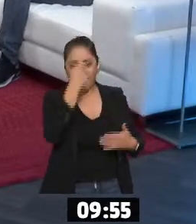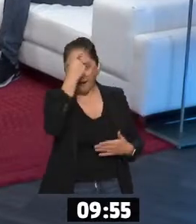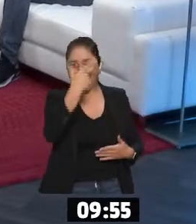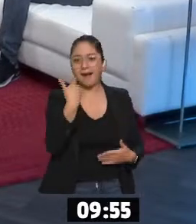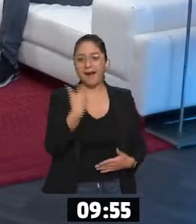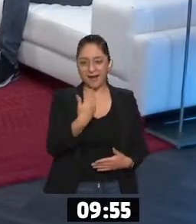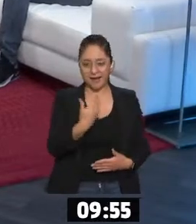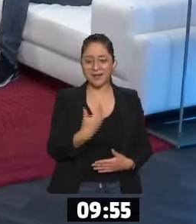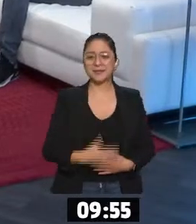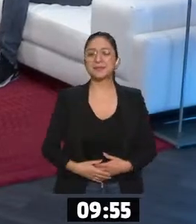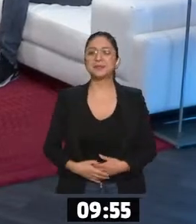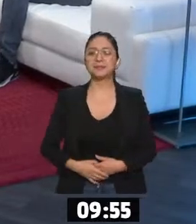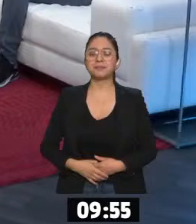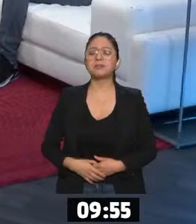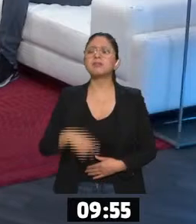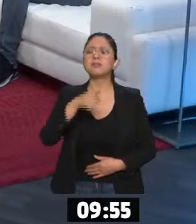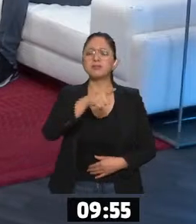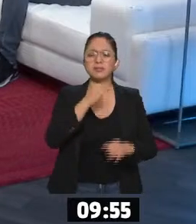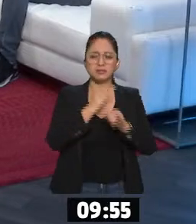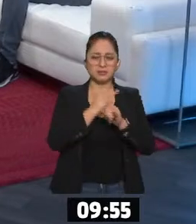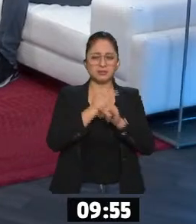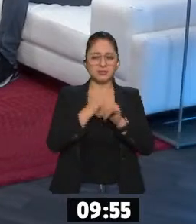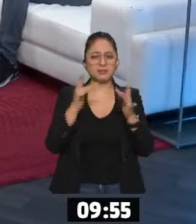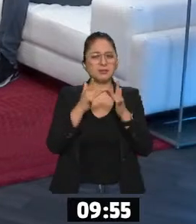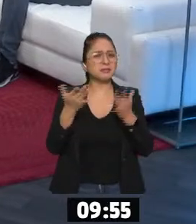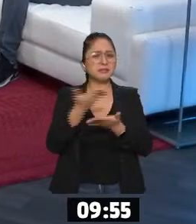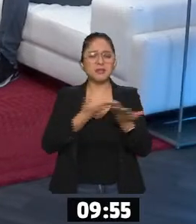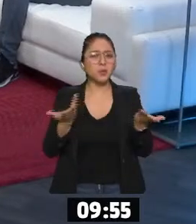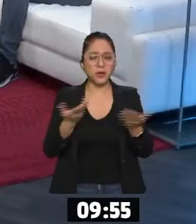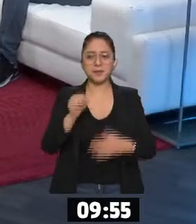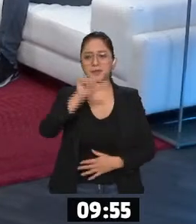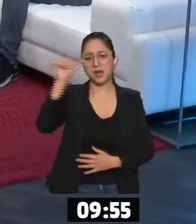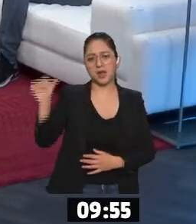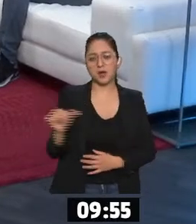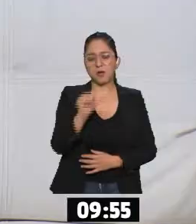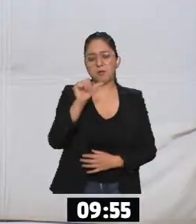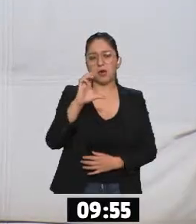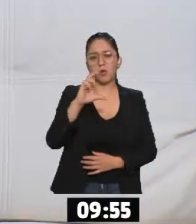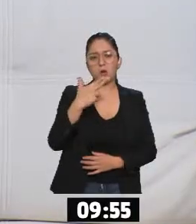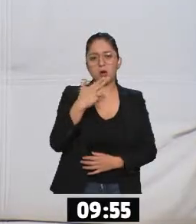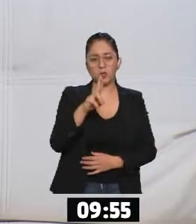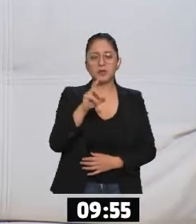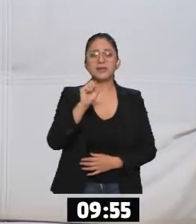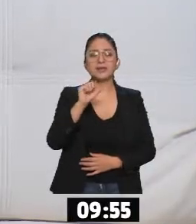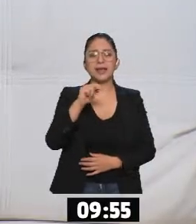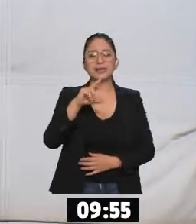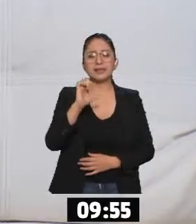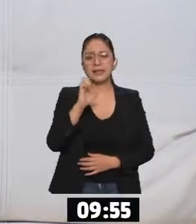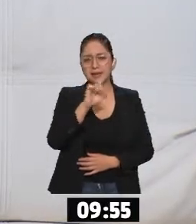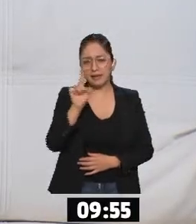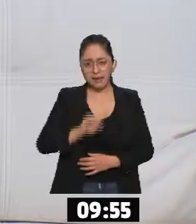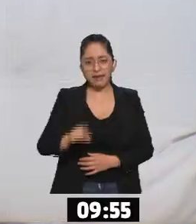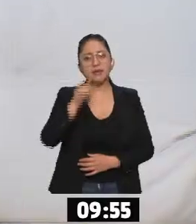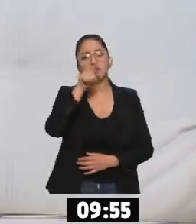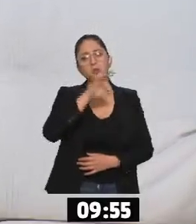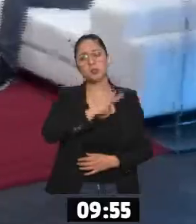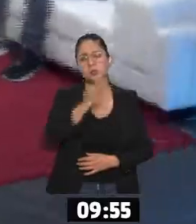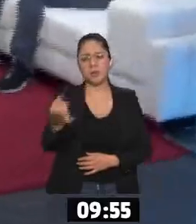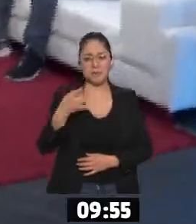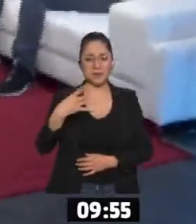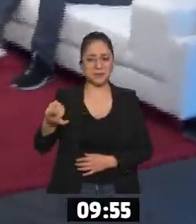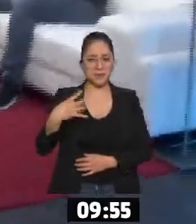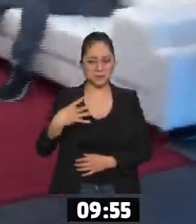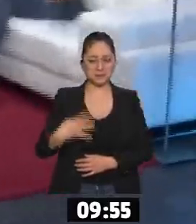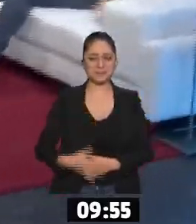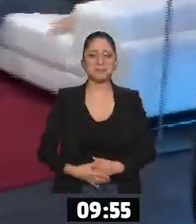CONADE? Oye, tu red. Claro que sí, estamos en Twitter como @cuausánchez, donde nos pueden comentar y dejar todas sus buenas vibras. Oye, y la